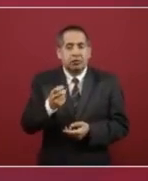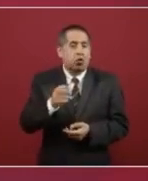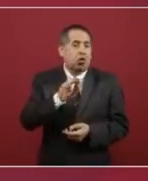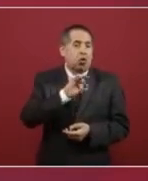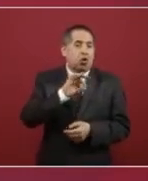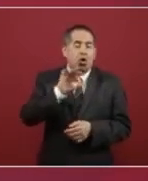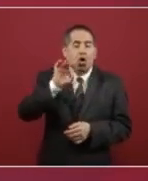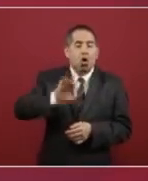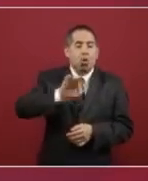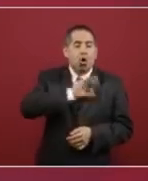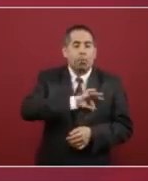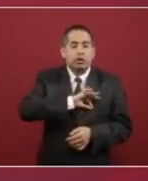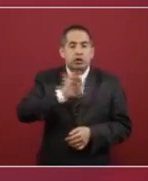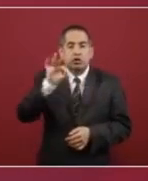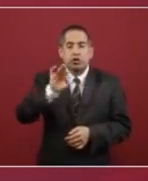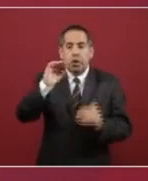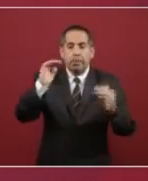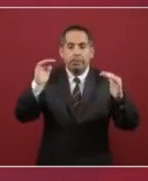comisiones.